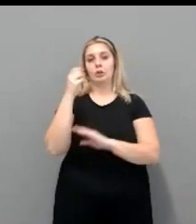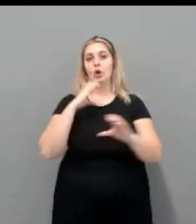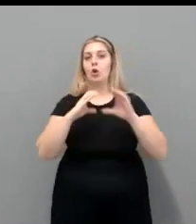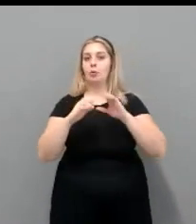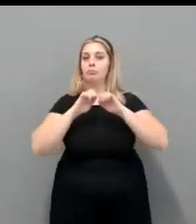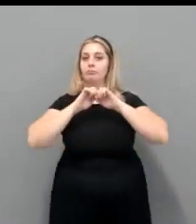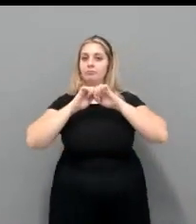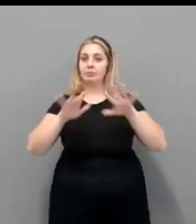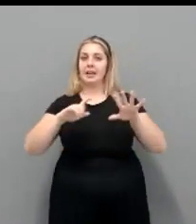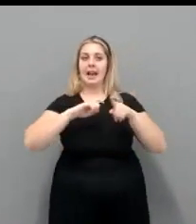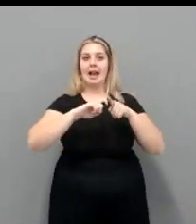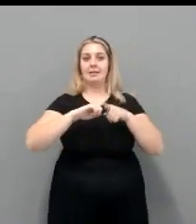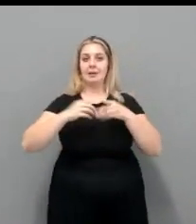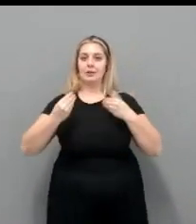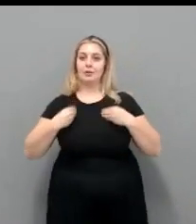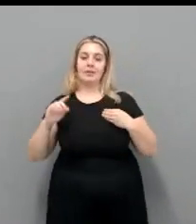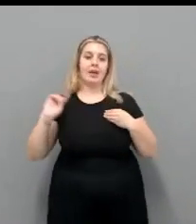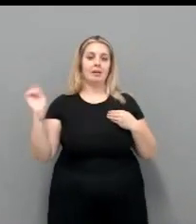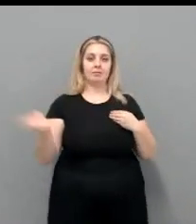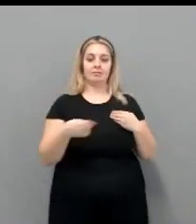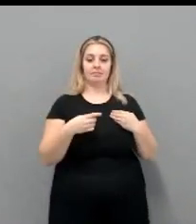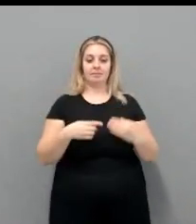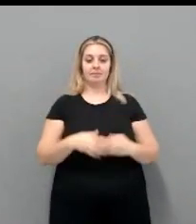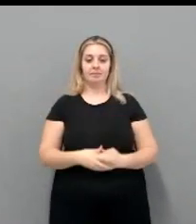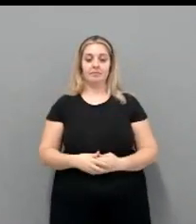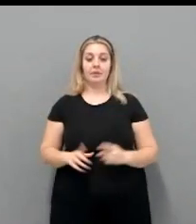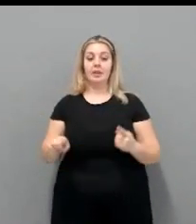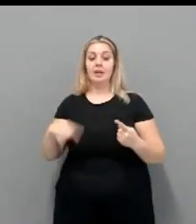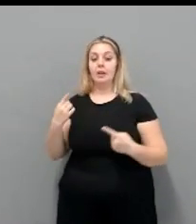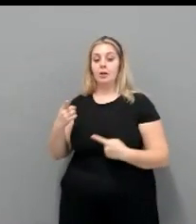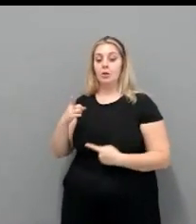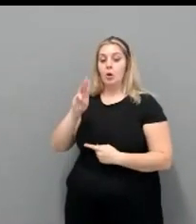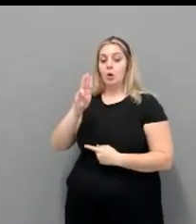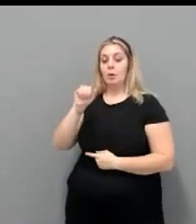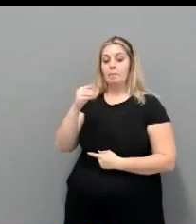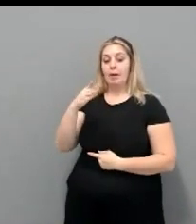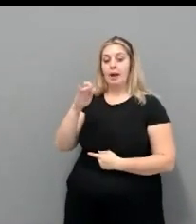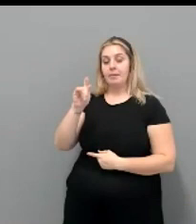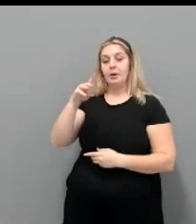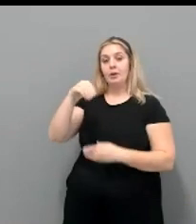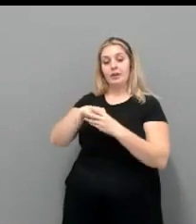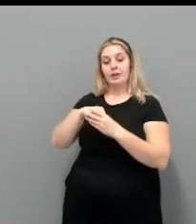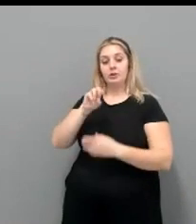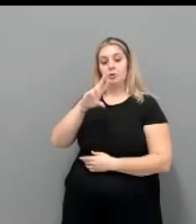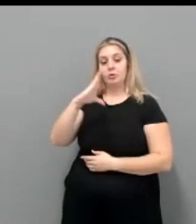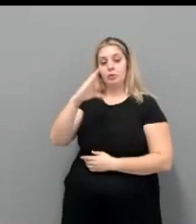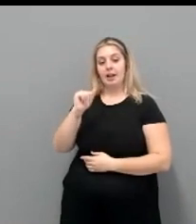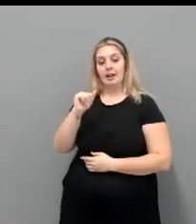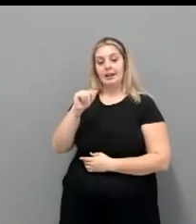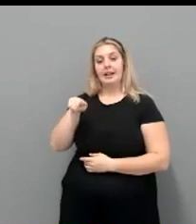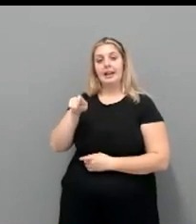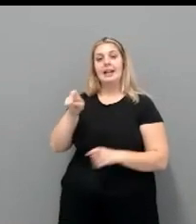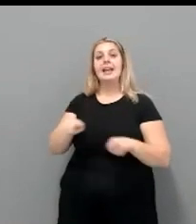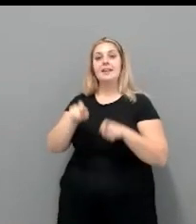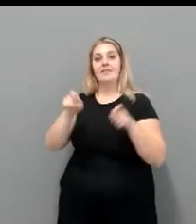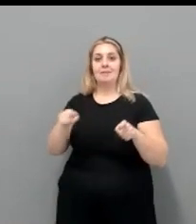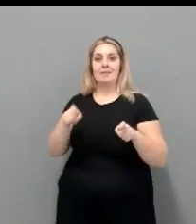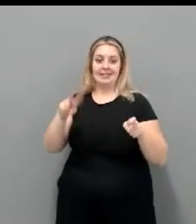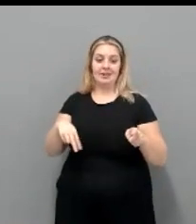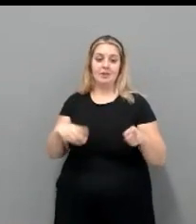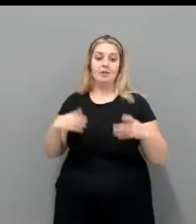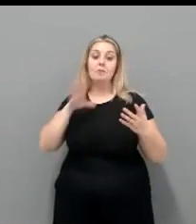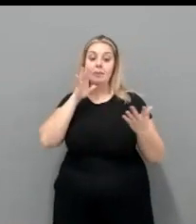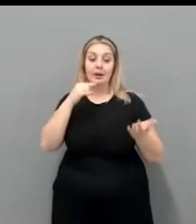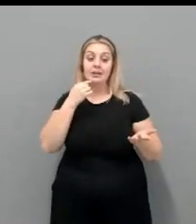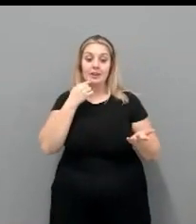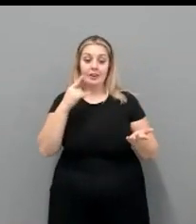extienda a todos los aspectos de la vida. Y luego Pablo, el que forma parte de la UCA, es informático. O sea, que por eso digo que